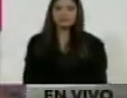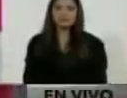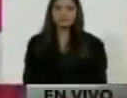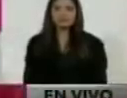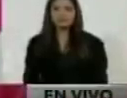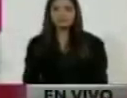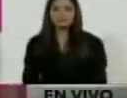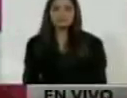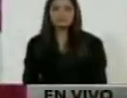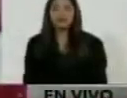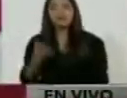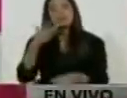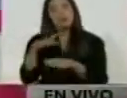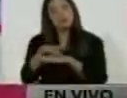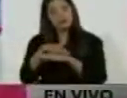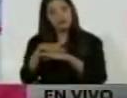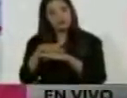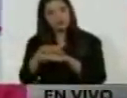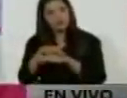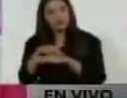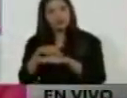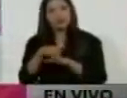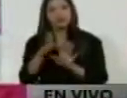Me perdona la digresión.